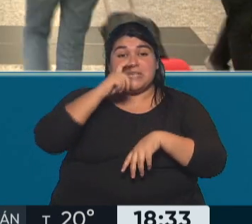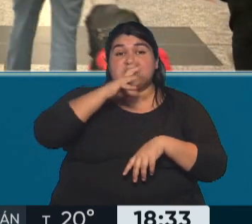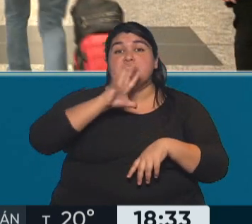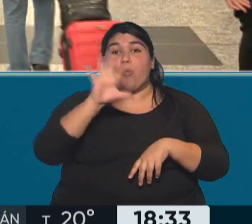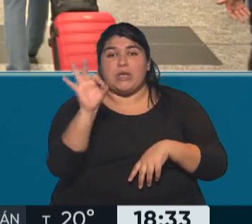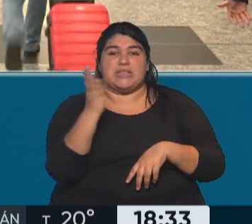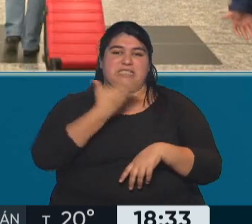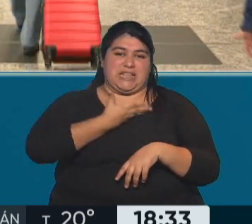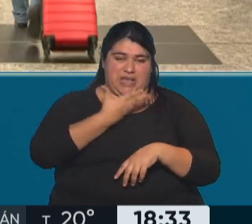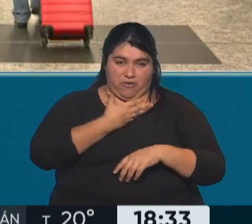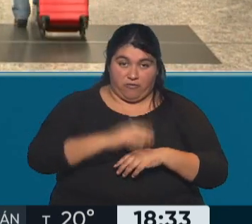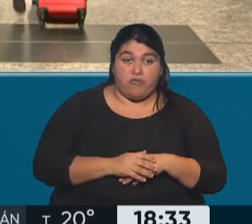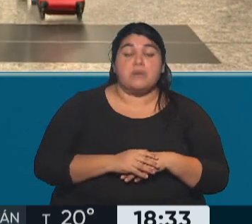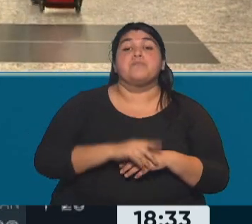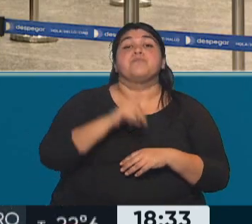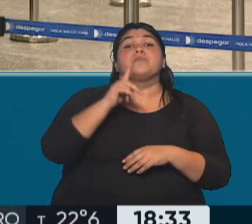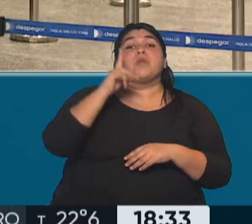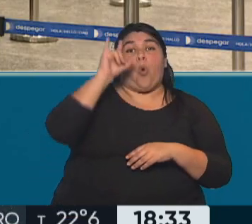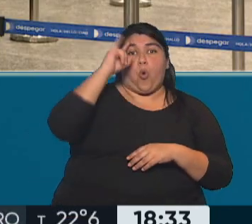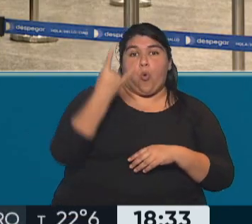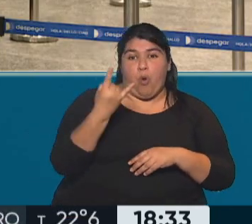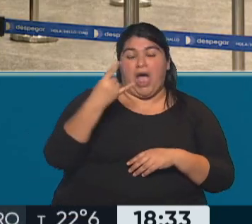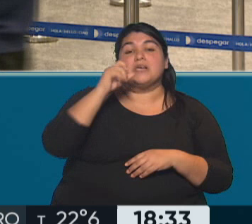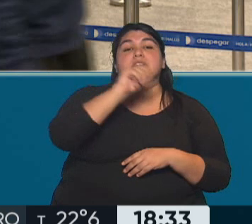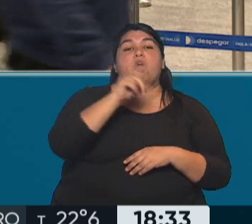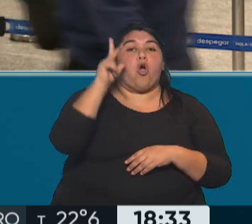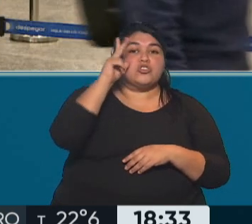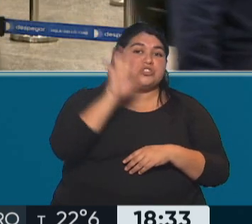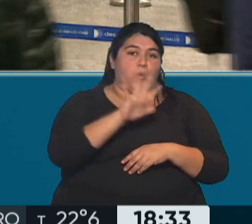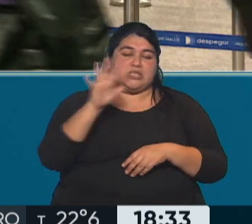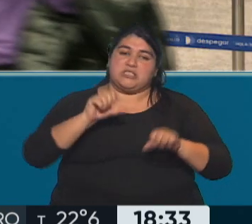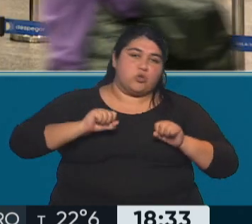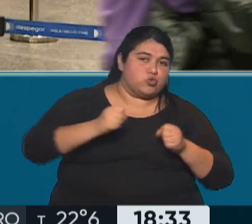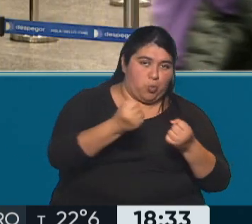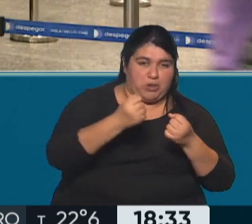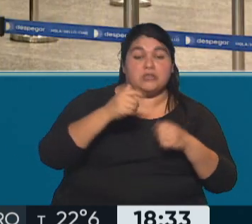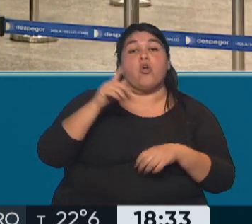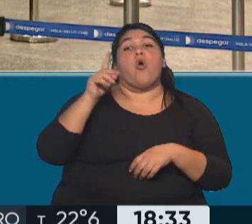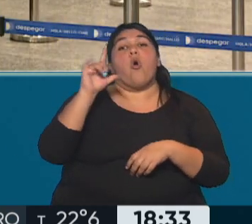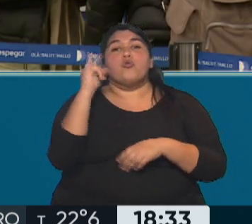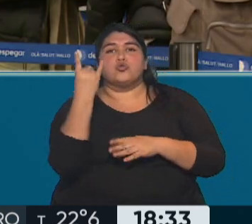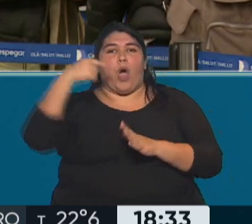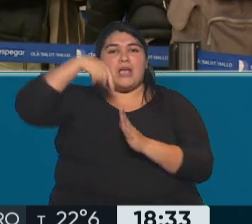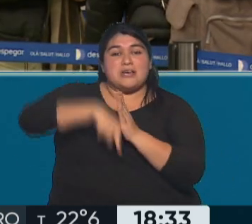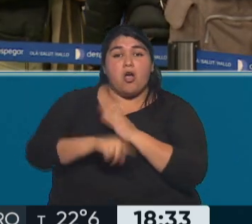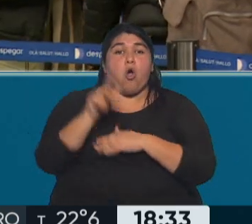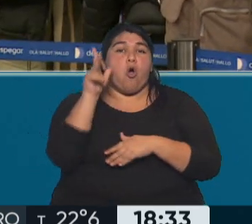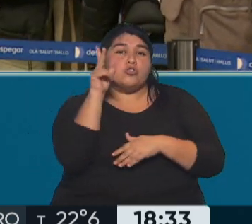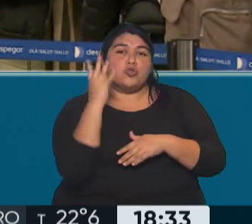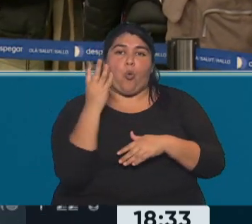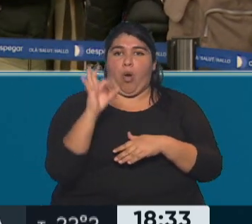santa fe un vuelo que iba a montevideo 855 también tuvo que ser cancelado ushuaia al sur 840